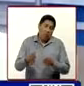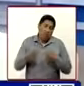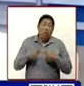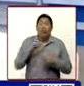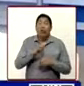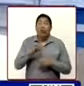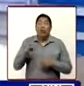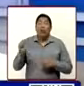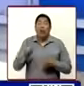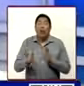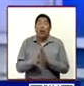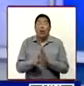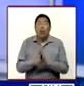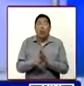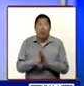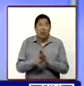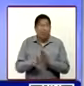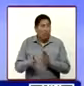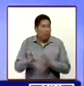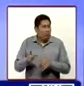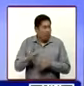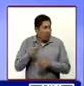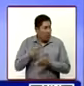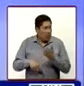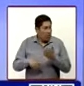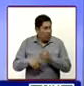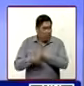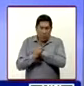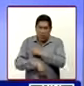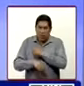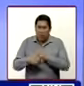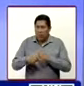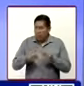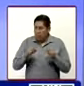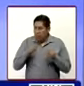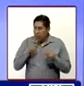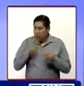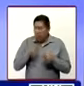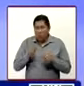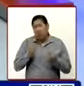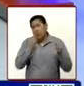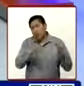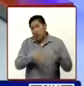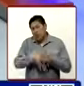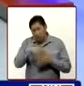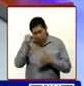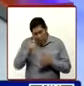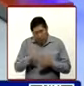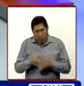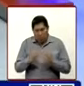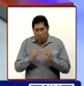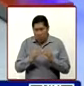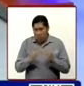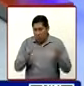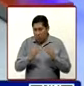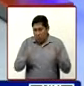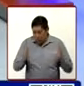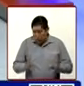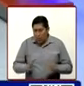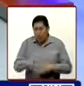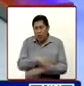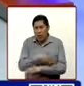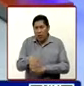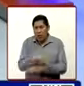En Cochabamba, te decía, hay leyes municipales que sancionan a los propietarios que dejan a sus perros afuera, que ponen casitas en la calle